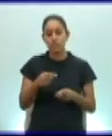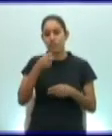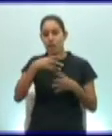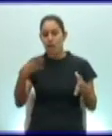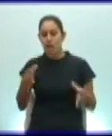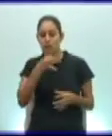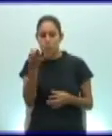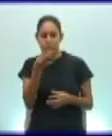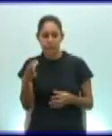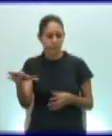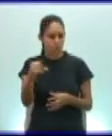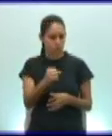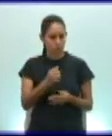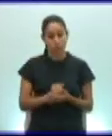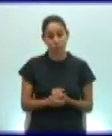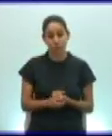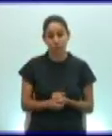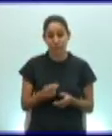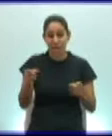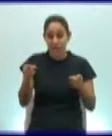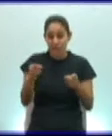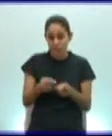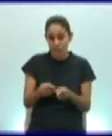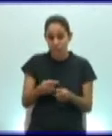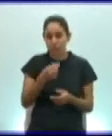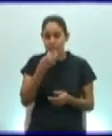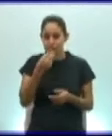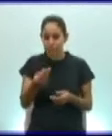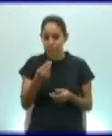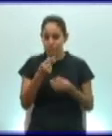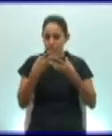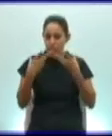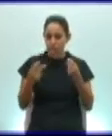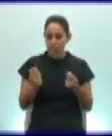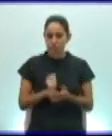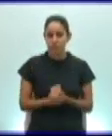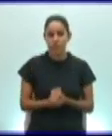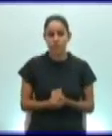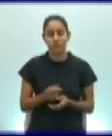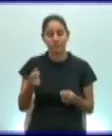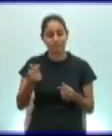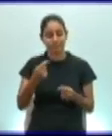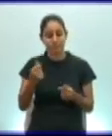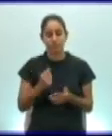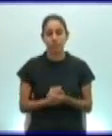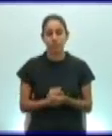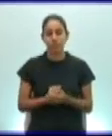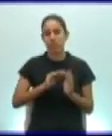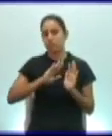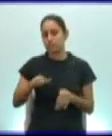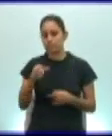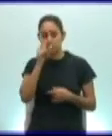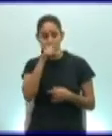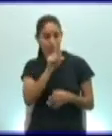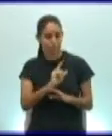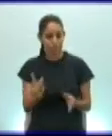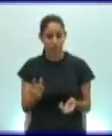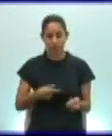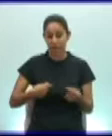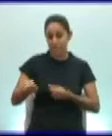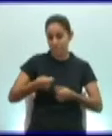de la reducción de la cuota azucarera y la suspensión de esas exportaciones de petróleo. Y entonces ahí viene el papel de la UR que habíamos